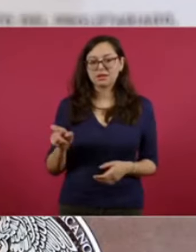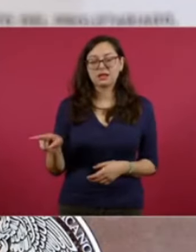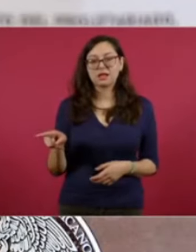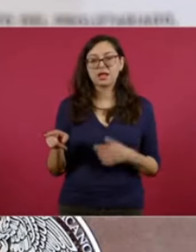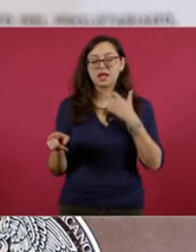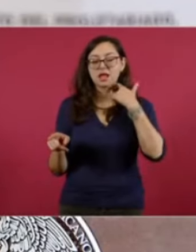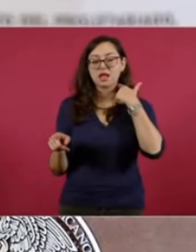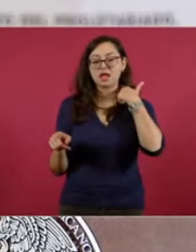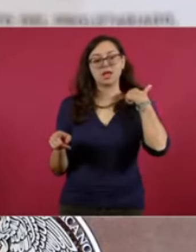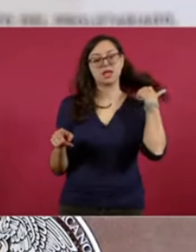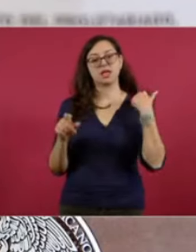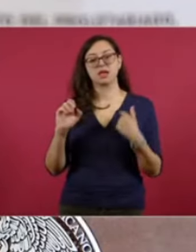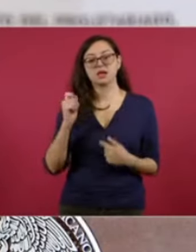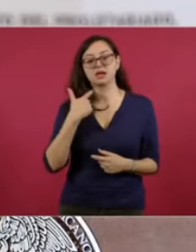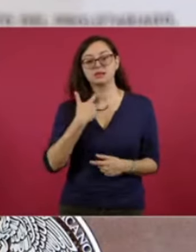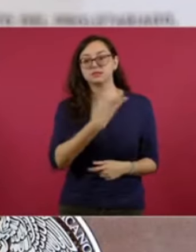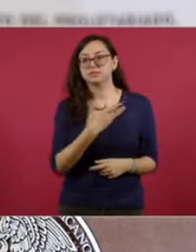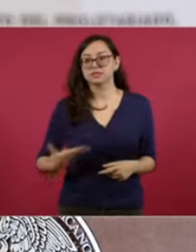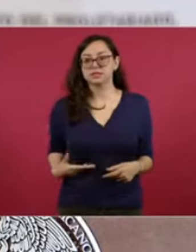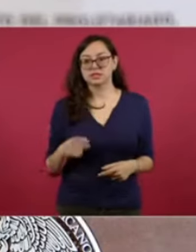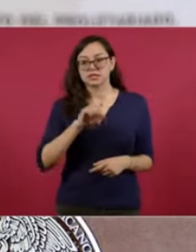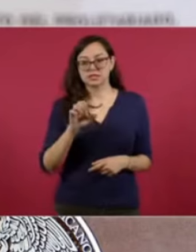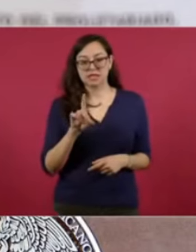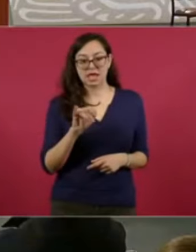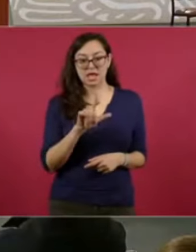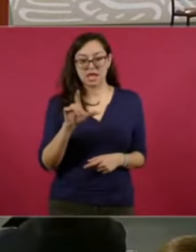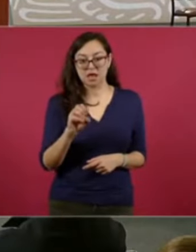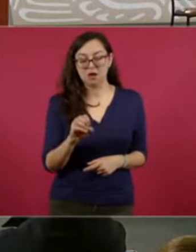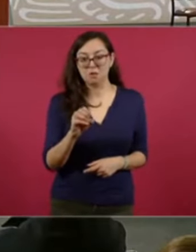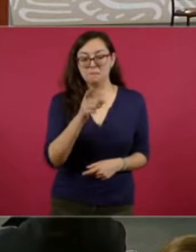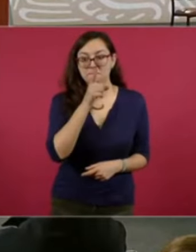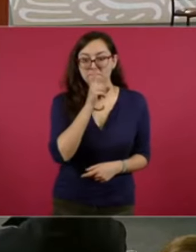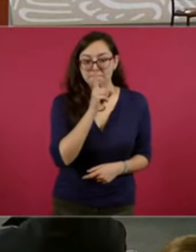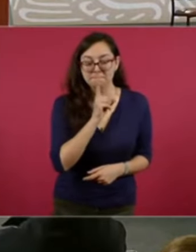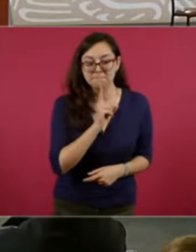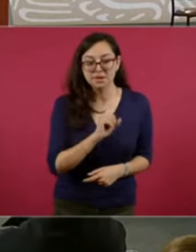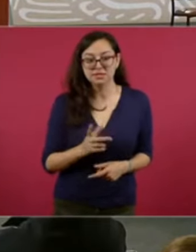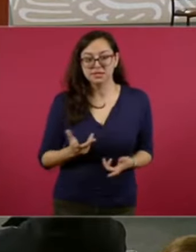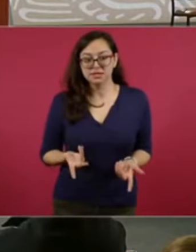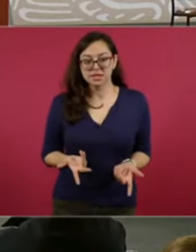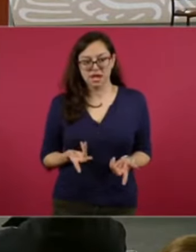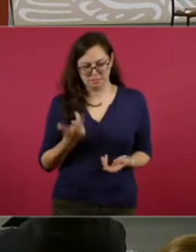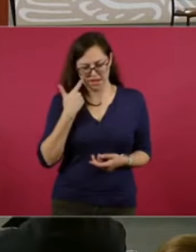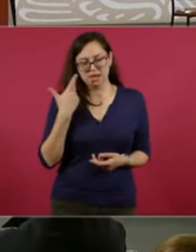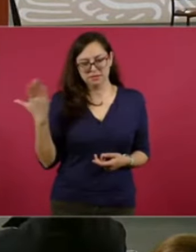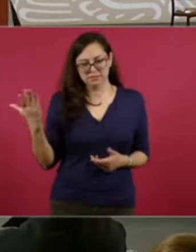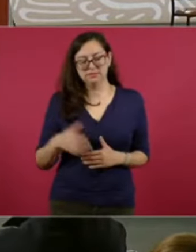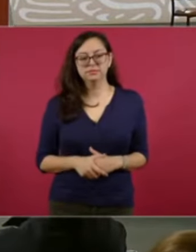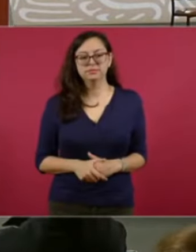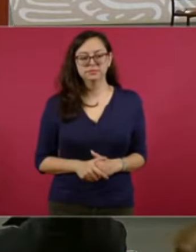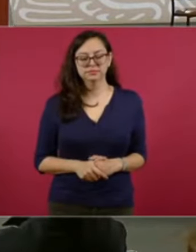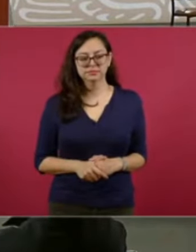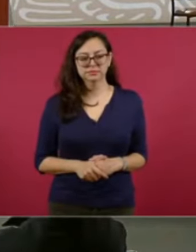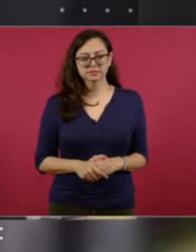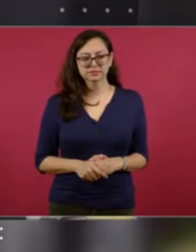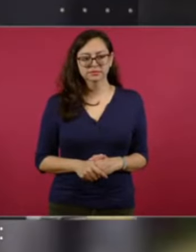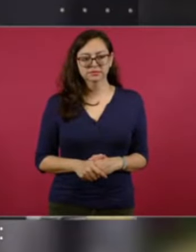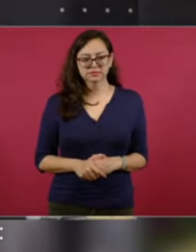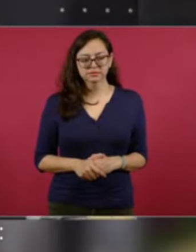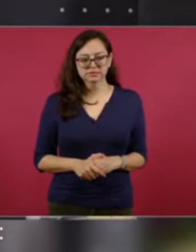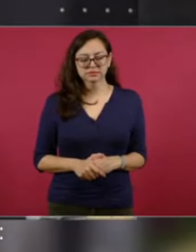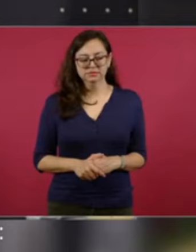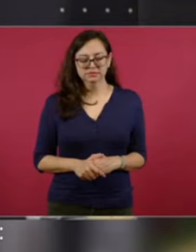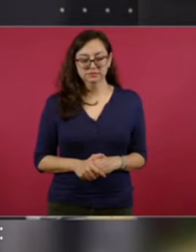no podemos olvidar que fue el padre del fuego a proa por el cual nos endeudó por 70 años. Hoy se